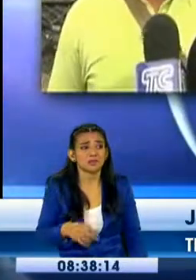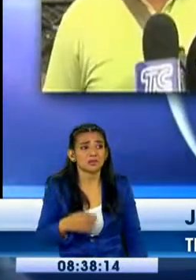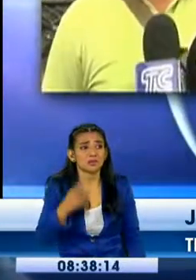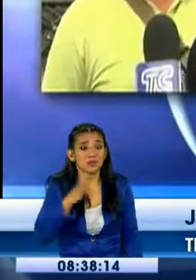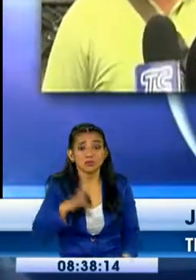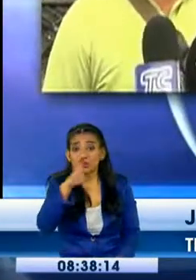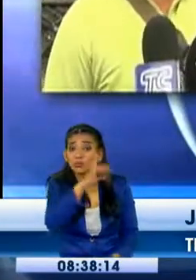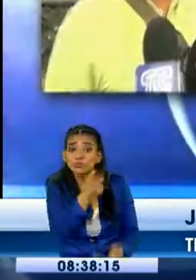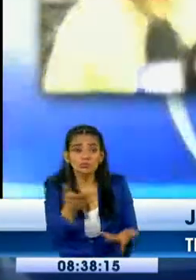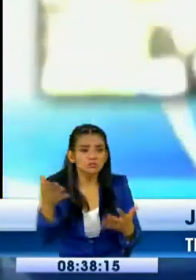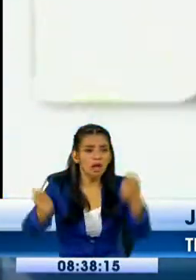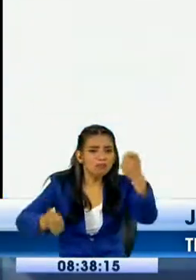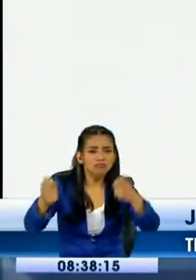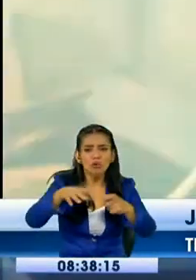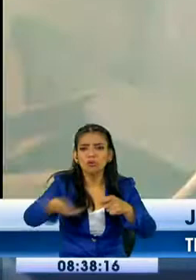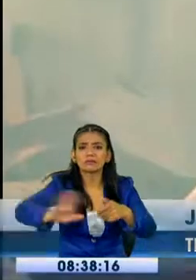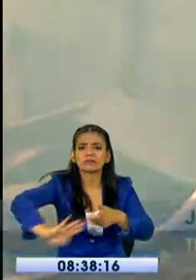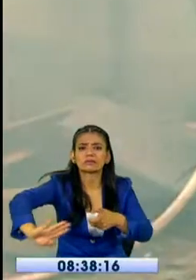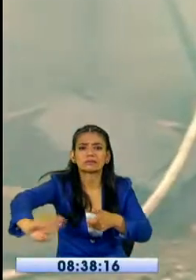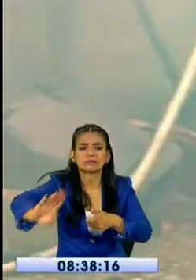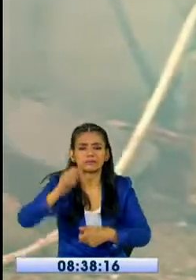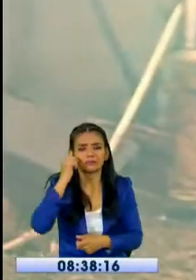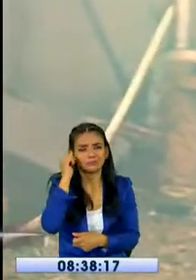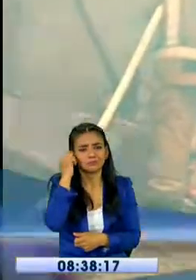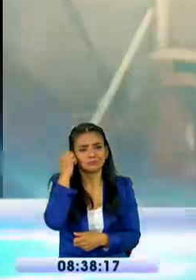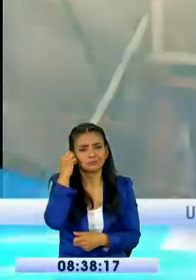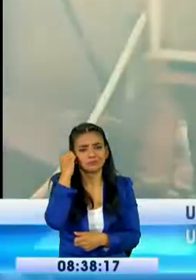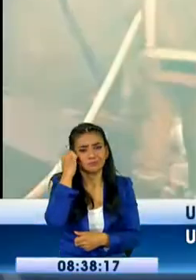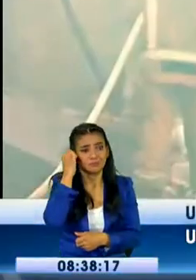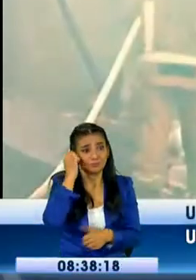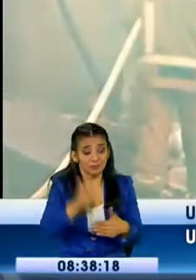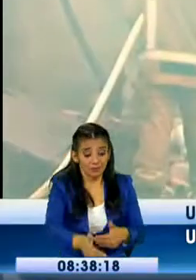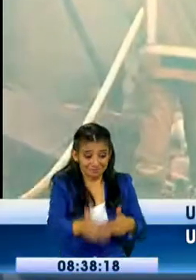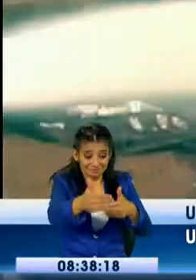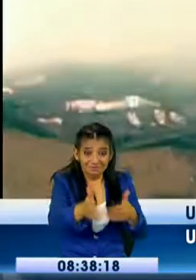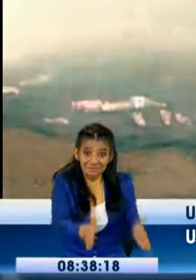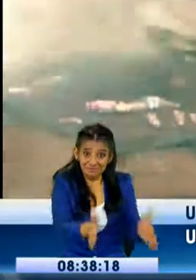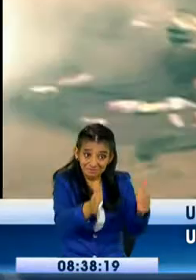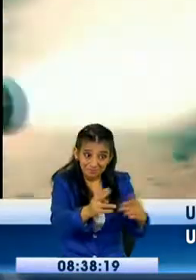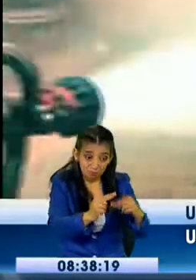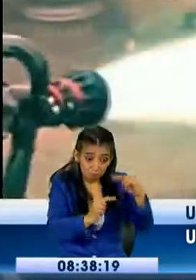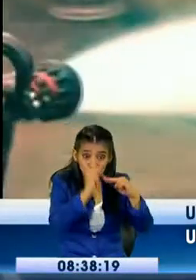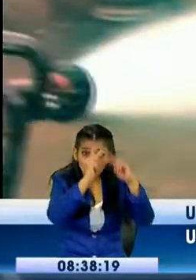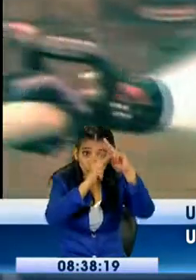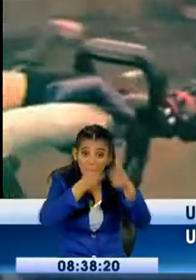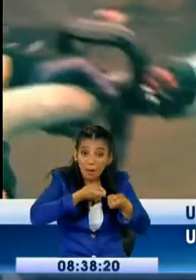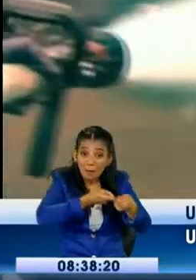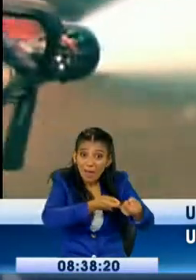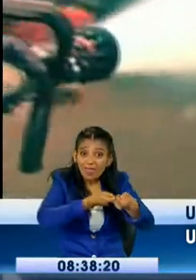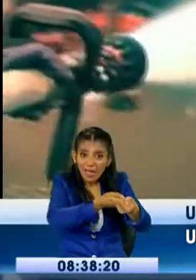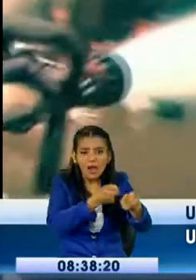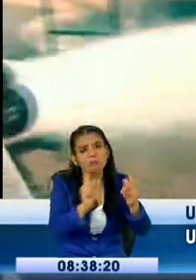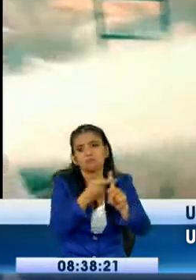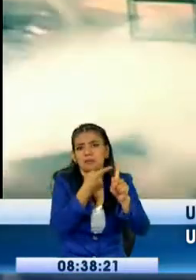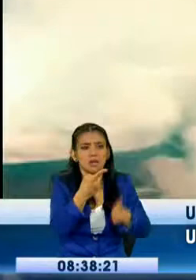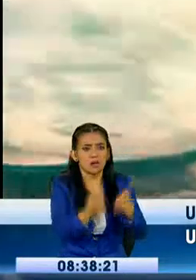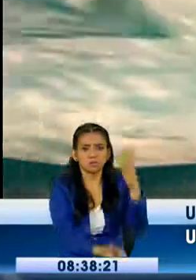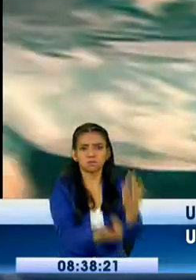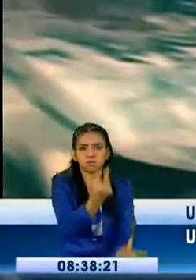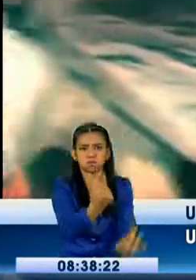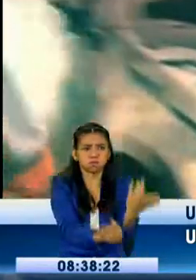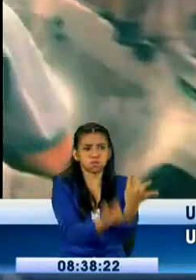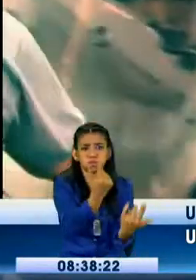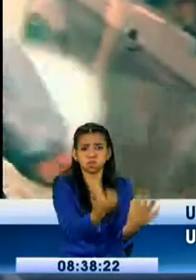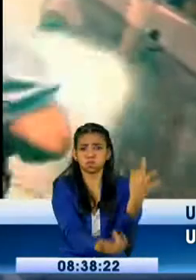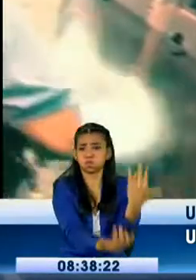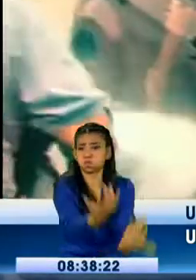los camiones que teníamos acá nosotros. Una pequeña construcción de madera fue la primera en prenderse. El fuego habría continuado hasta